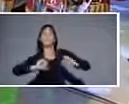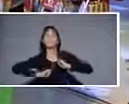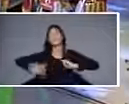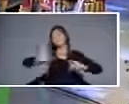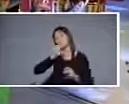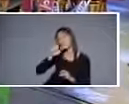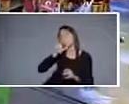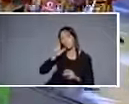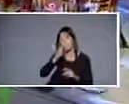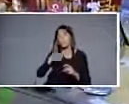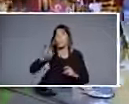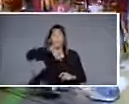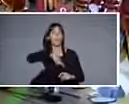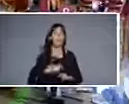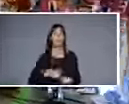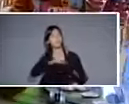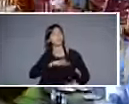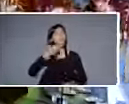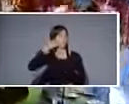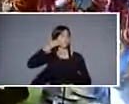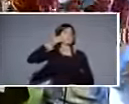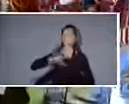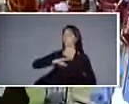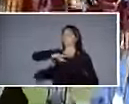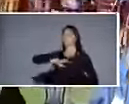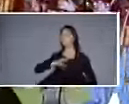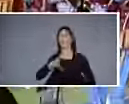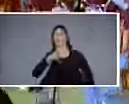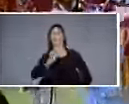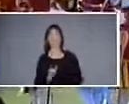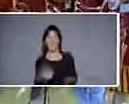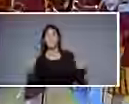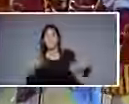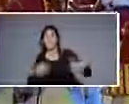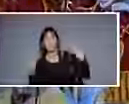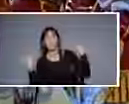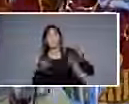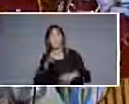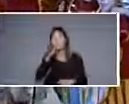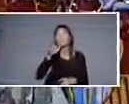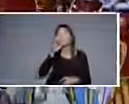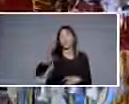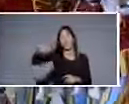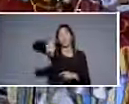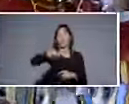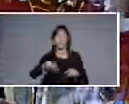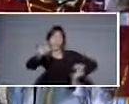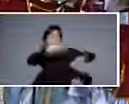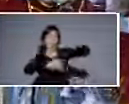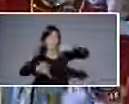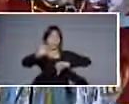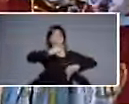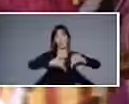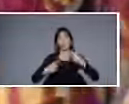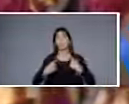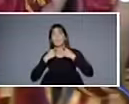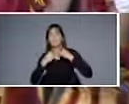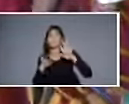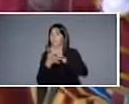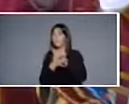siente realizado. Pues el aceite que pierden, aunque